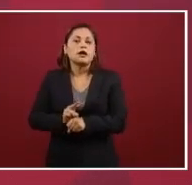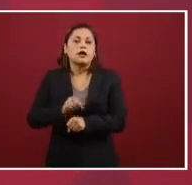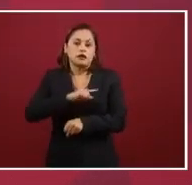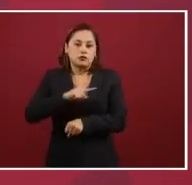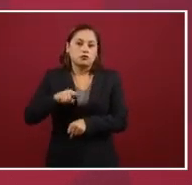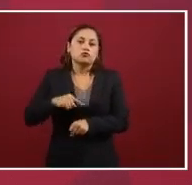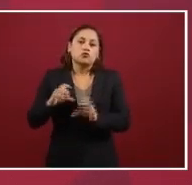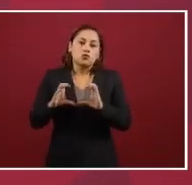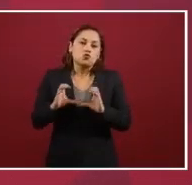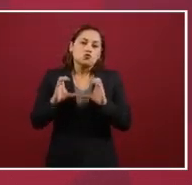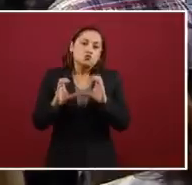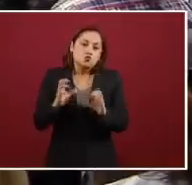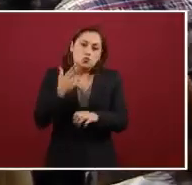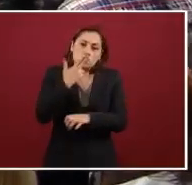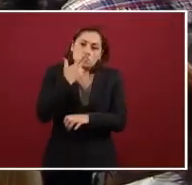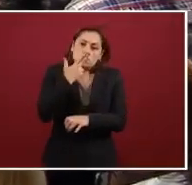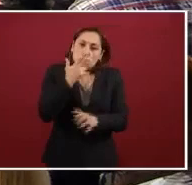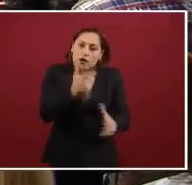el destino para el que fueron